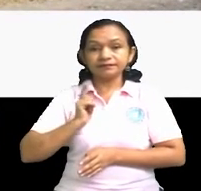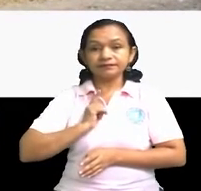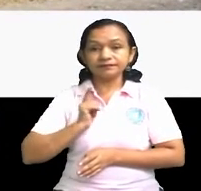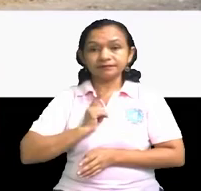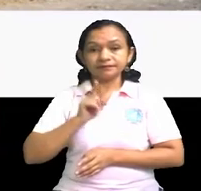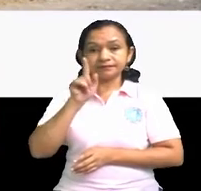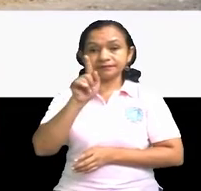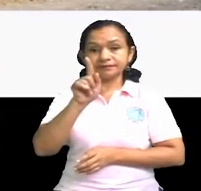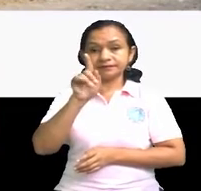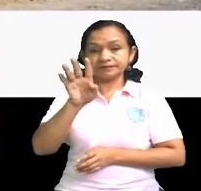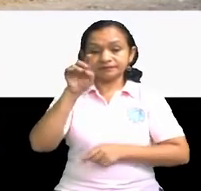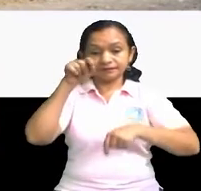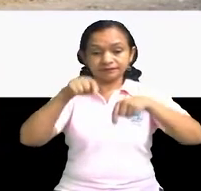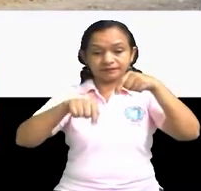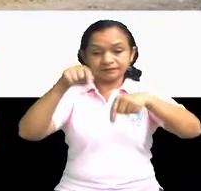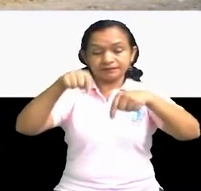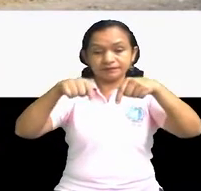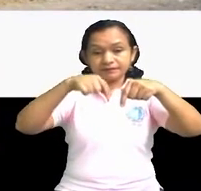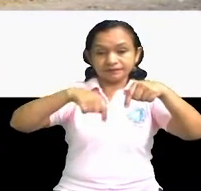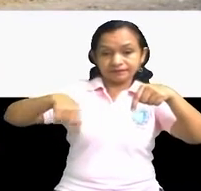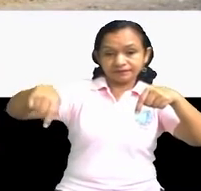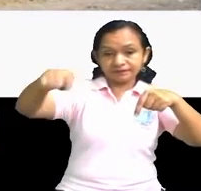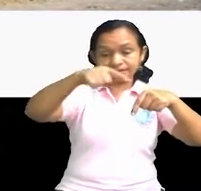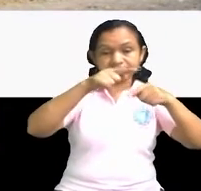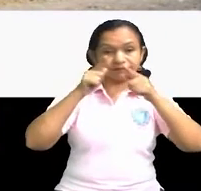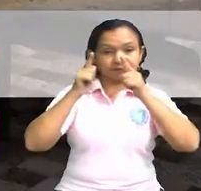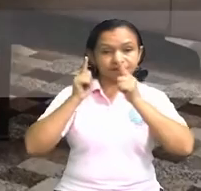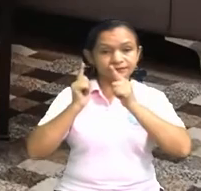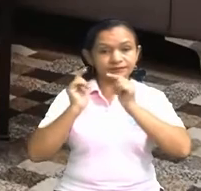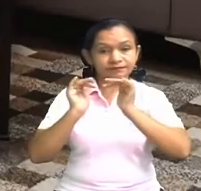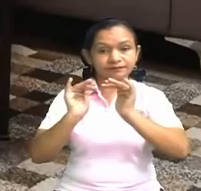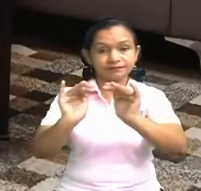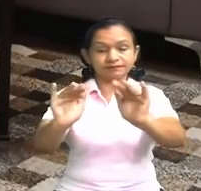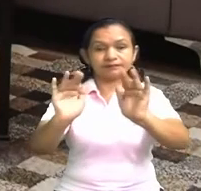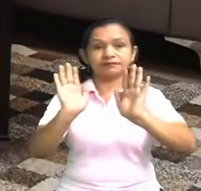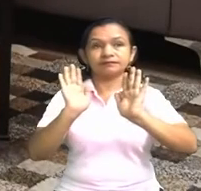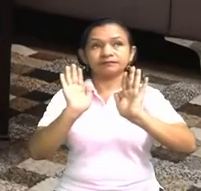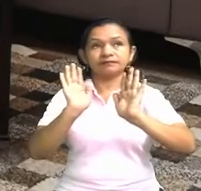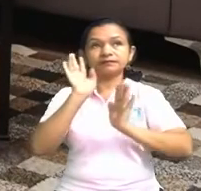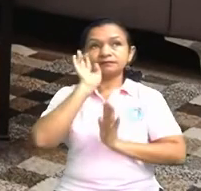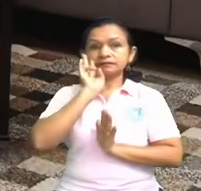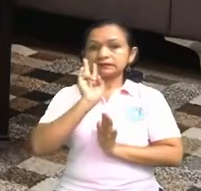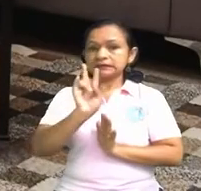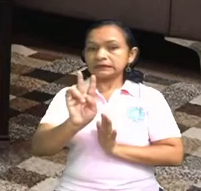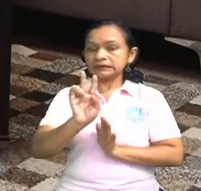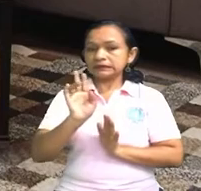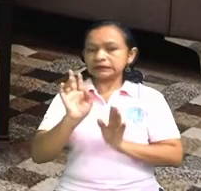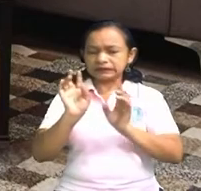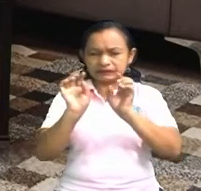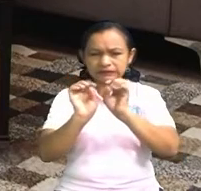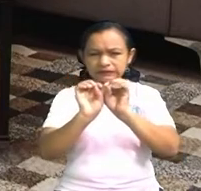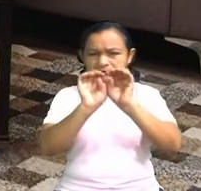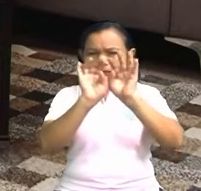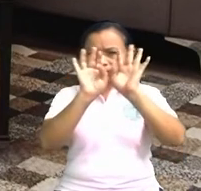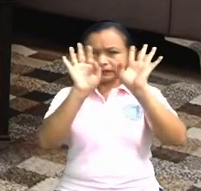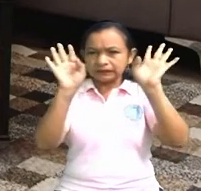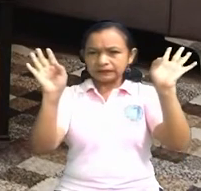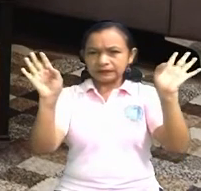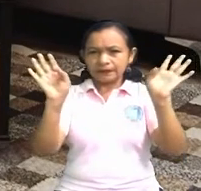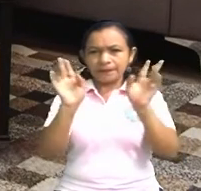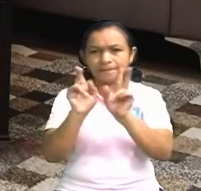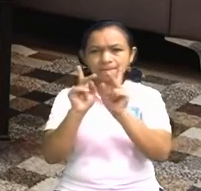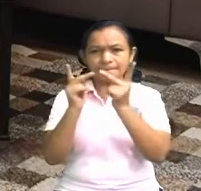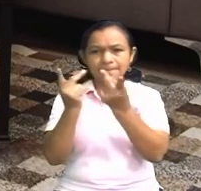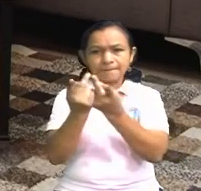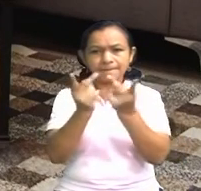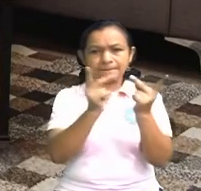en el kilómetro 14, ahí en la rotonda de Ticuantepe. Eso nosotros tuvimos que salir de madrugada porque la